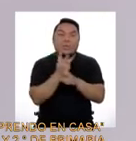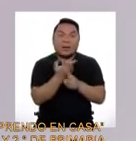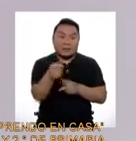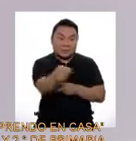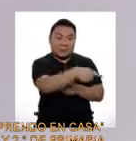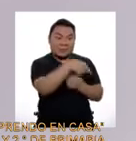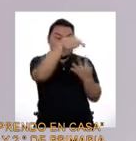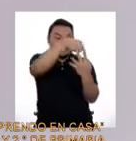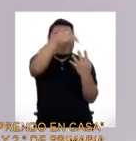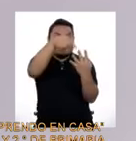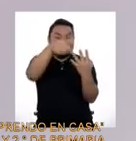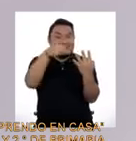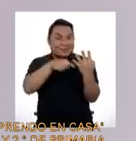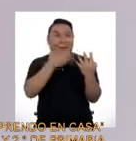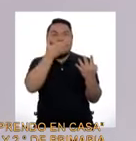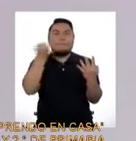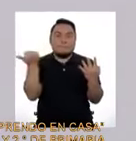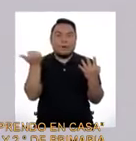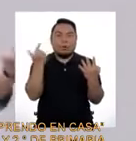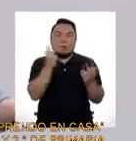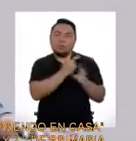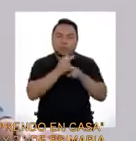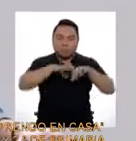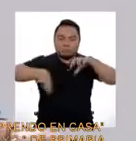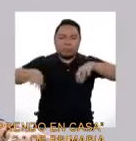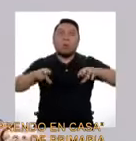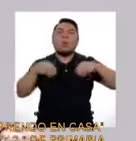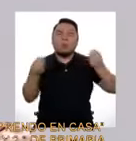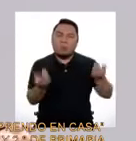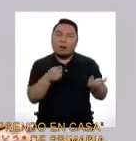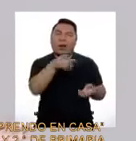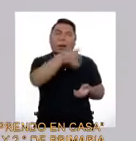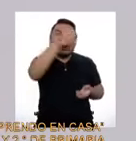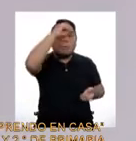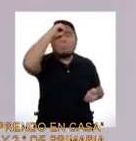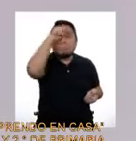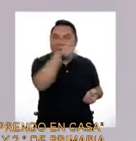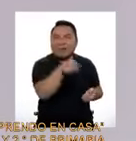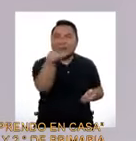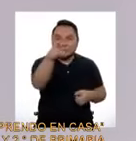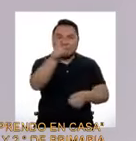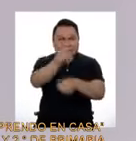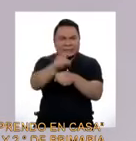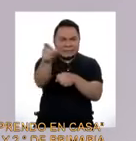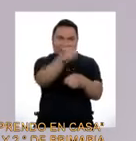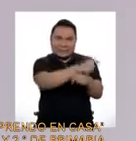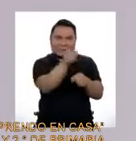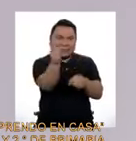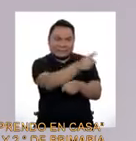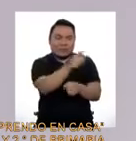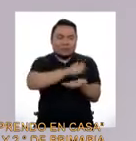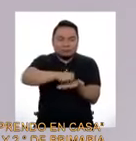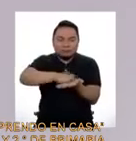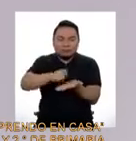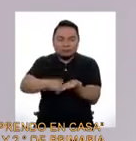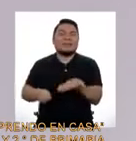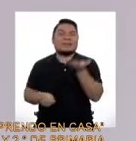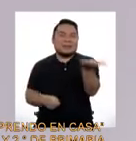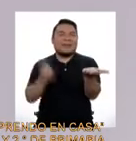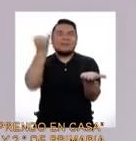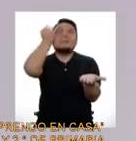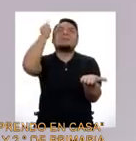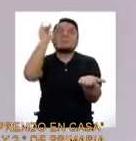amigos pueden desechar mejor sus residuos. Pídele a un familiar que te ayude a escribirlas y poner en el papel toda la creatividad que tienes